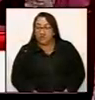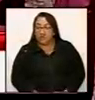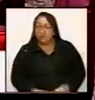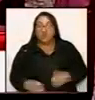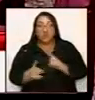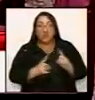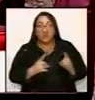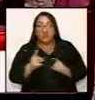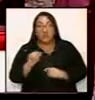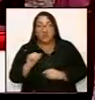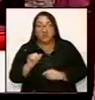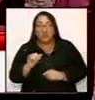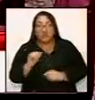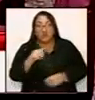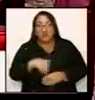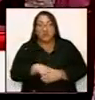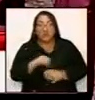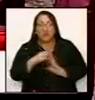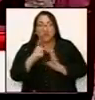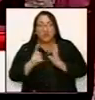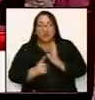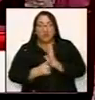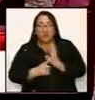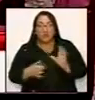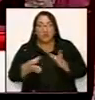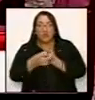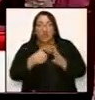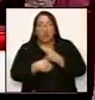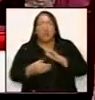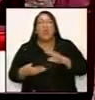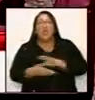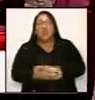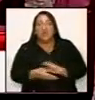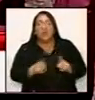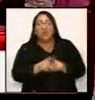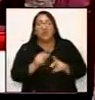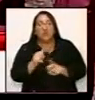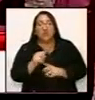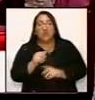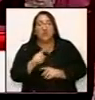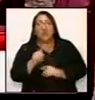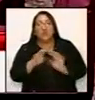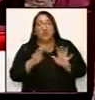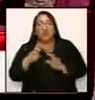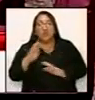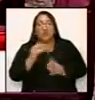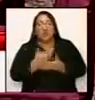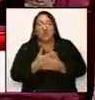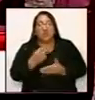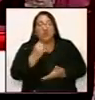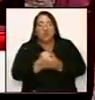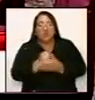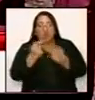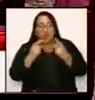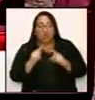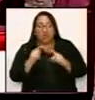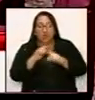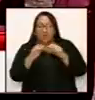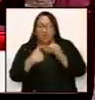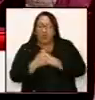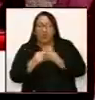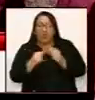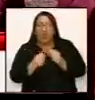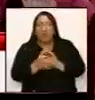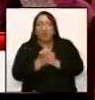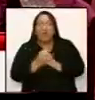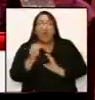Debate y votación del predictamen de archivo también recaído en el TIE 194 que propone la aprobación del acuerdo marco de